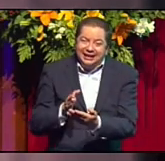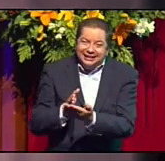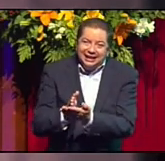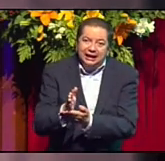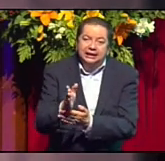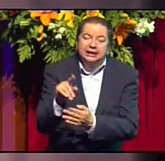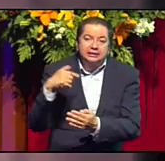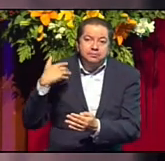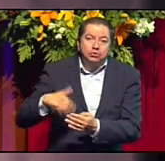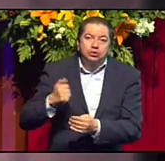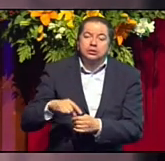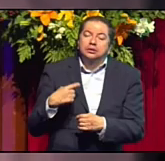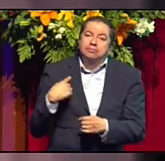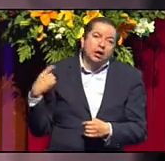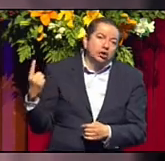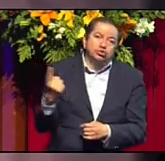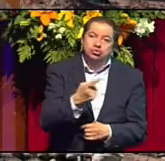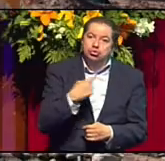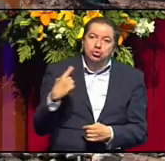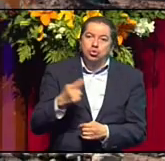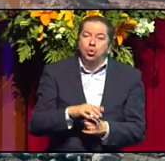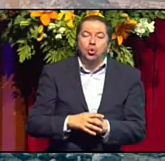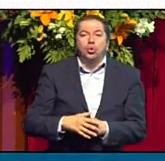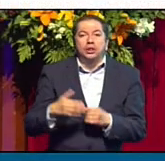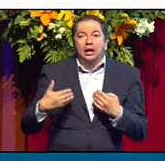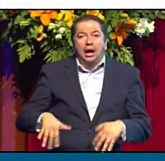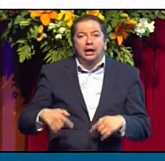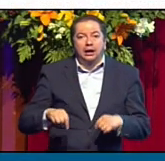tan importante para todos los integrantes de la familia.